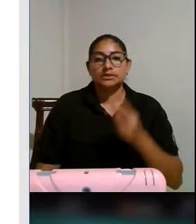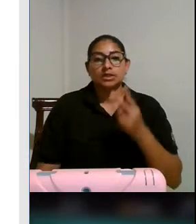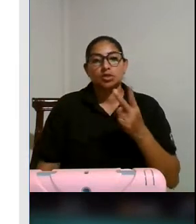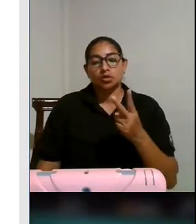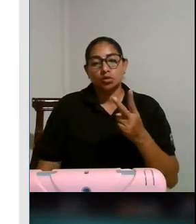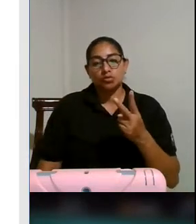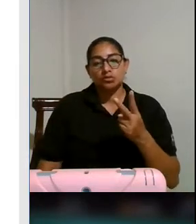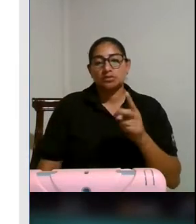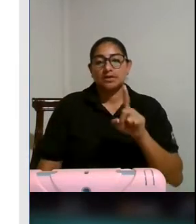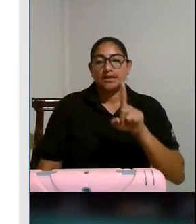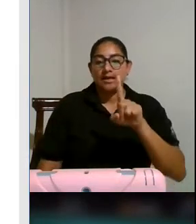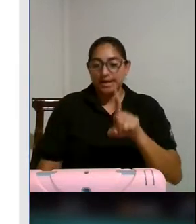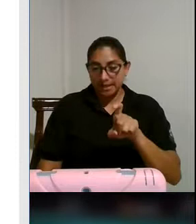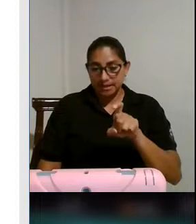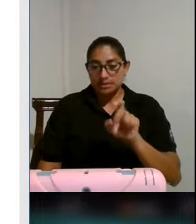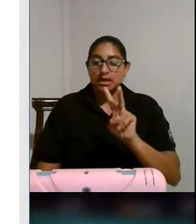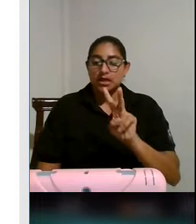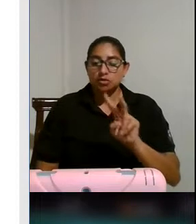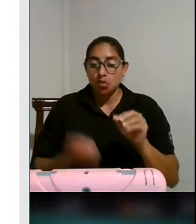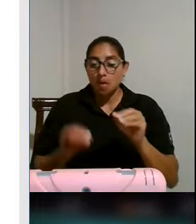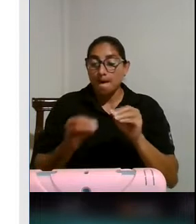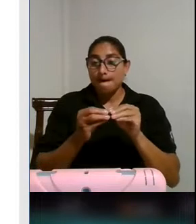a la 2 más